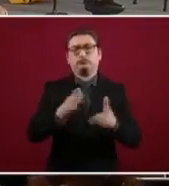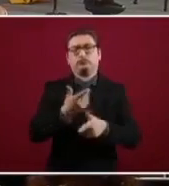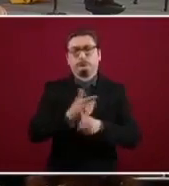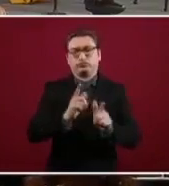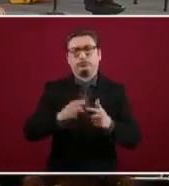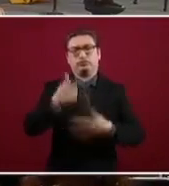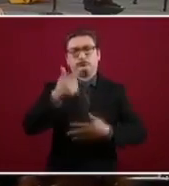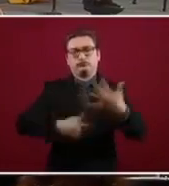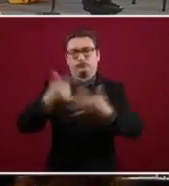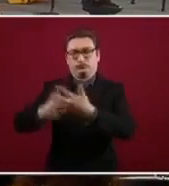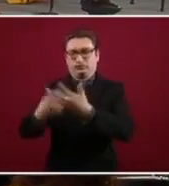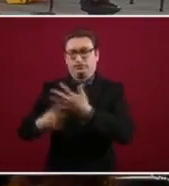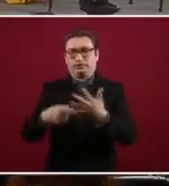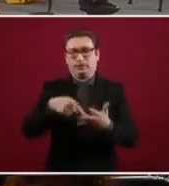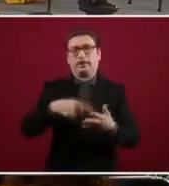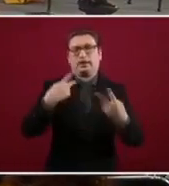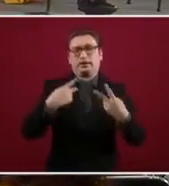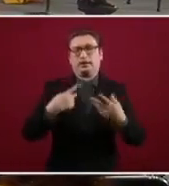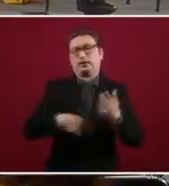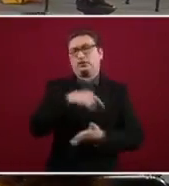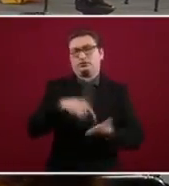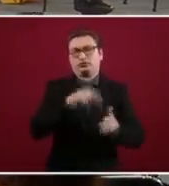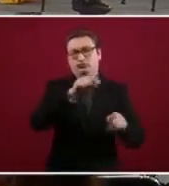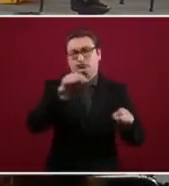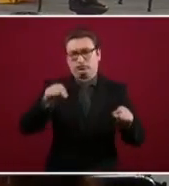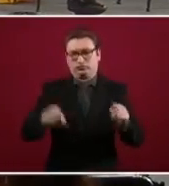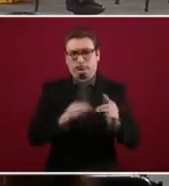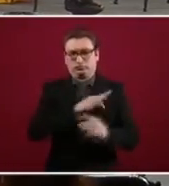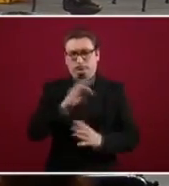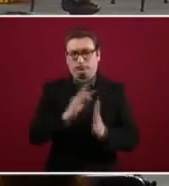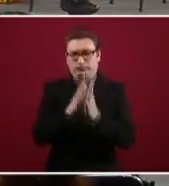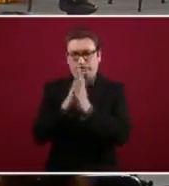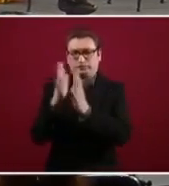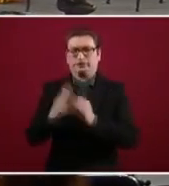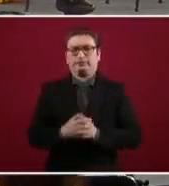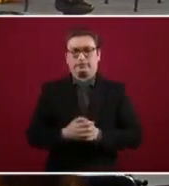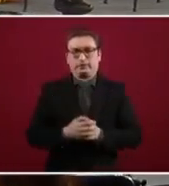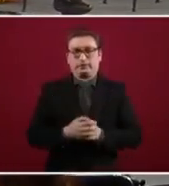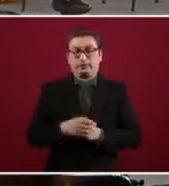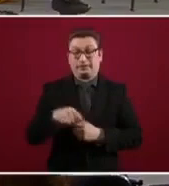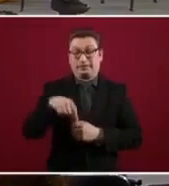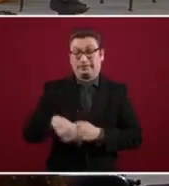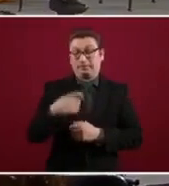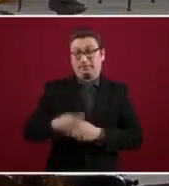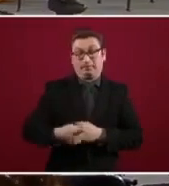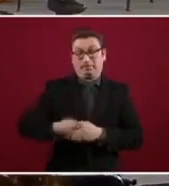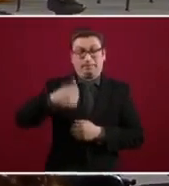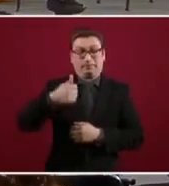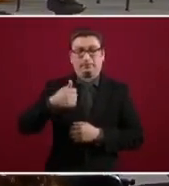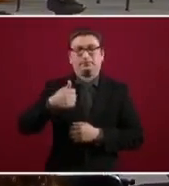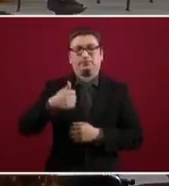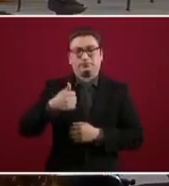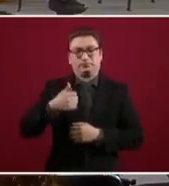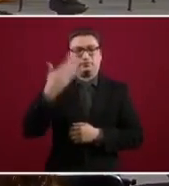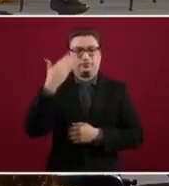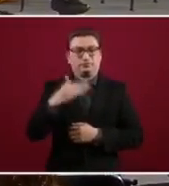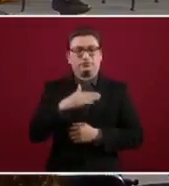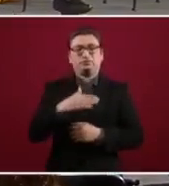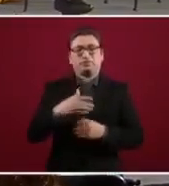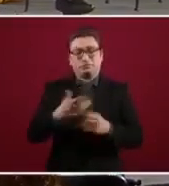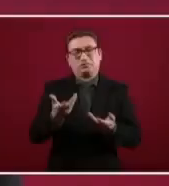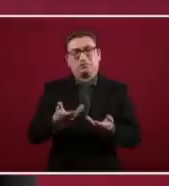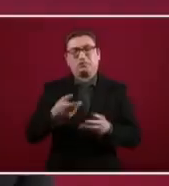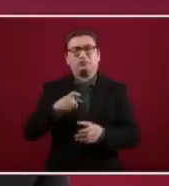establecimientos participado esta es la primera vez que se suman a este evento comercial